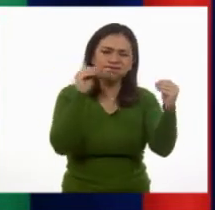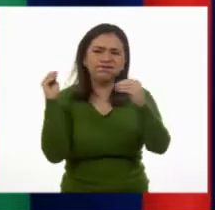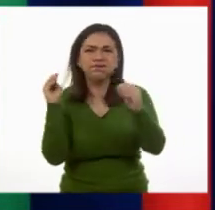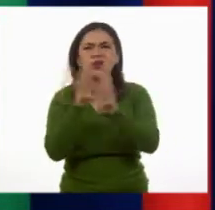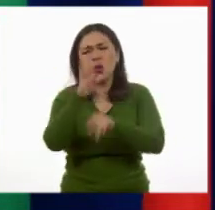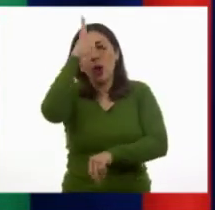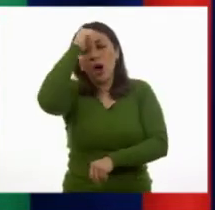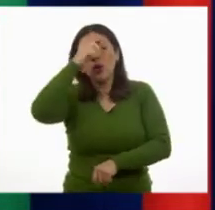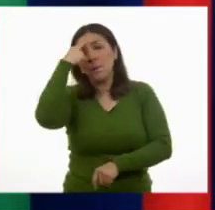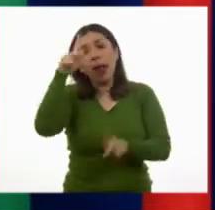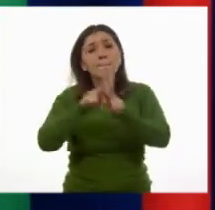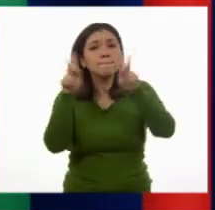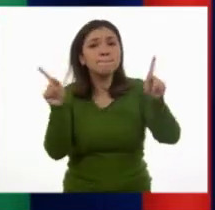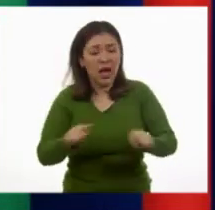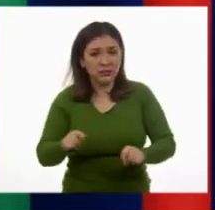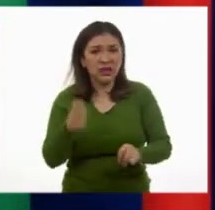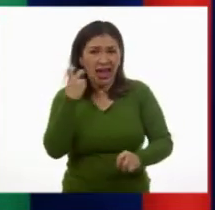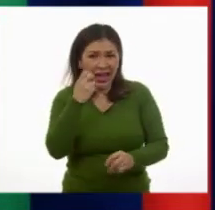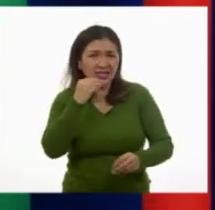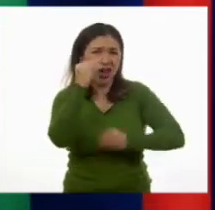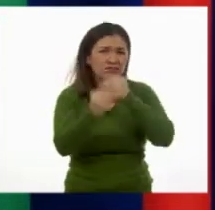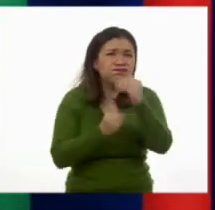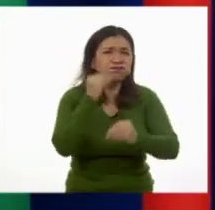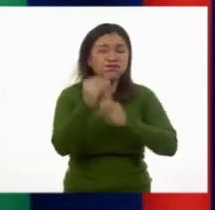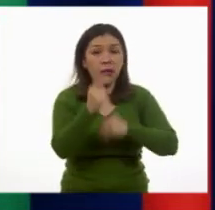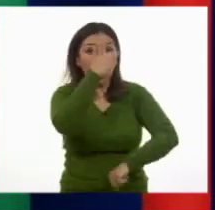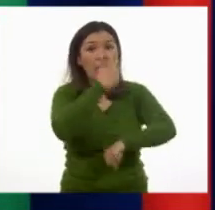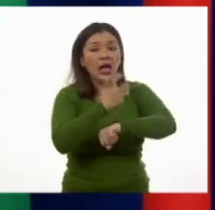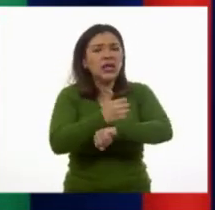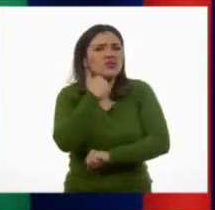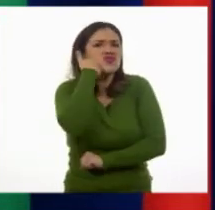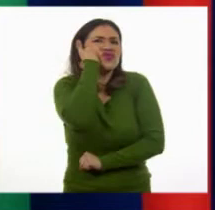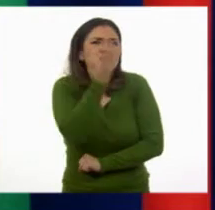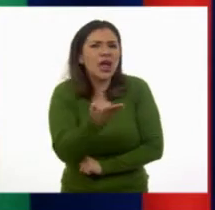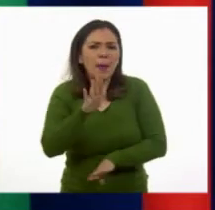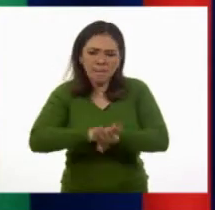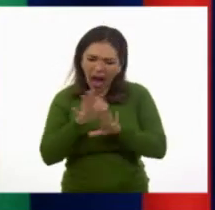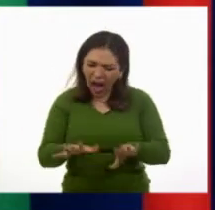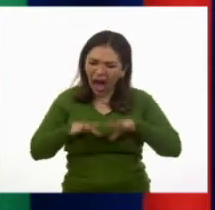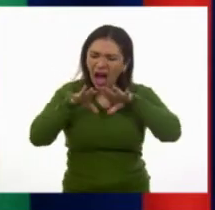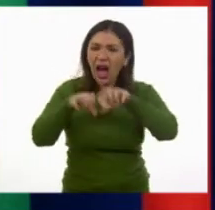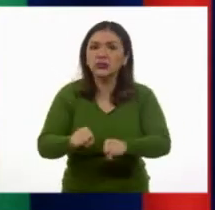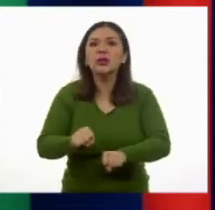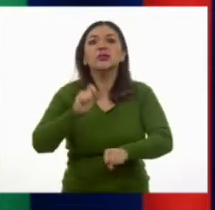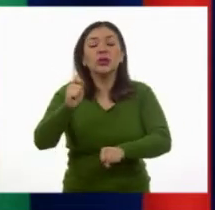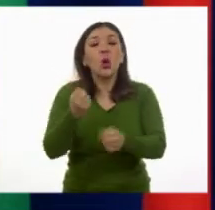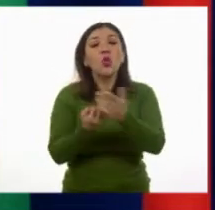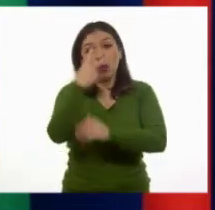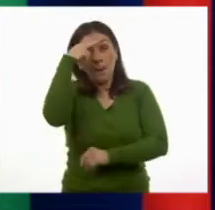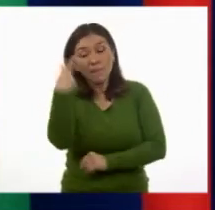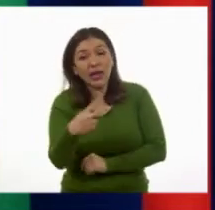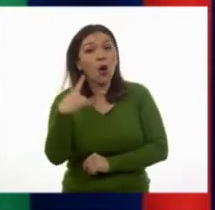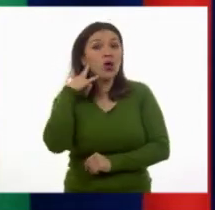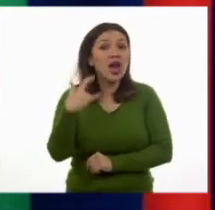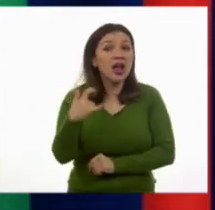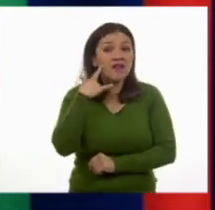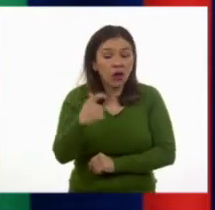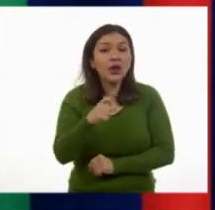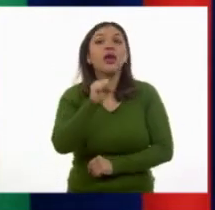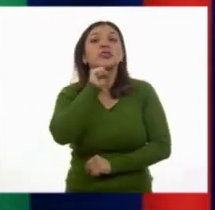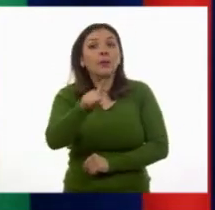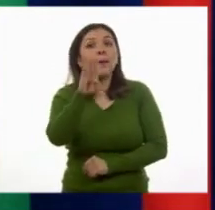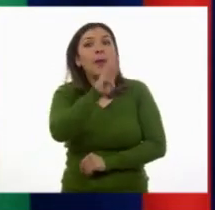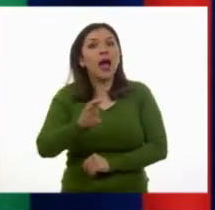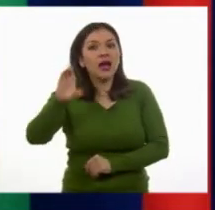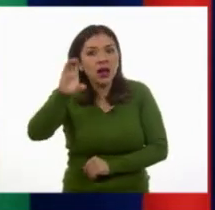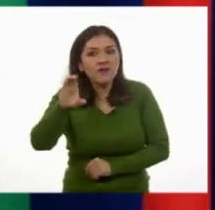un acuerdo de paz. En estas negociaciones, Estados Unidos lo que quería era apoderarse, además de Nuevo México y California, también de